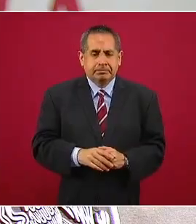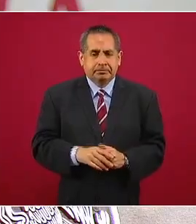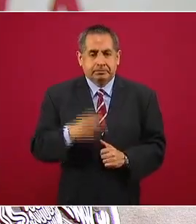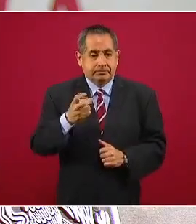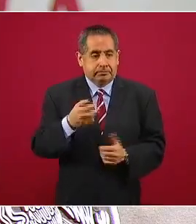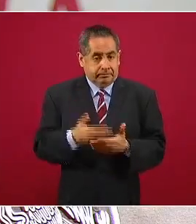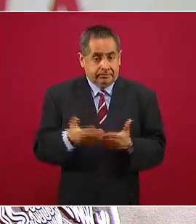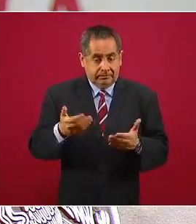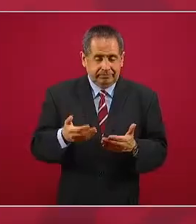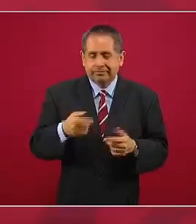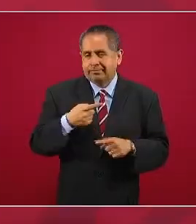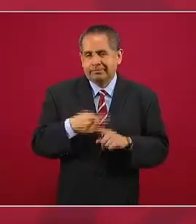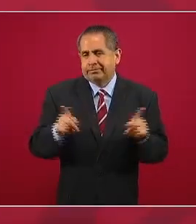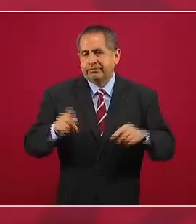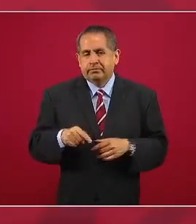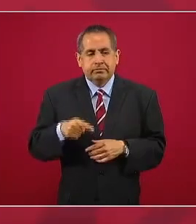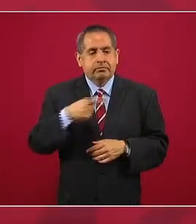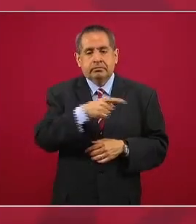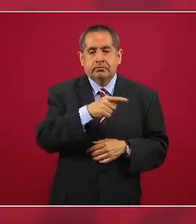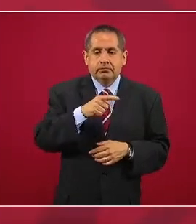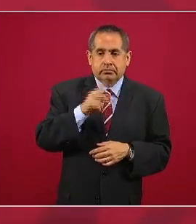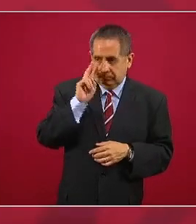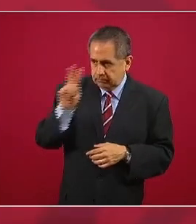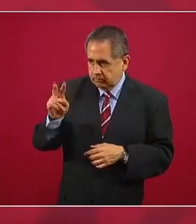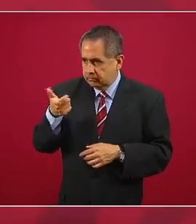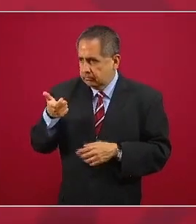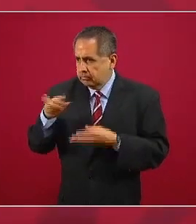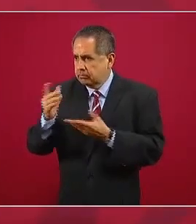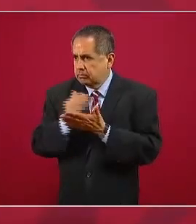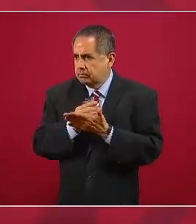Pues ahora no lo ve el Reforma eso, ¿no?